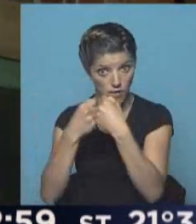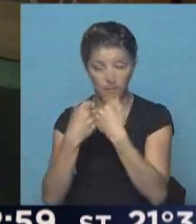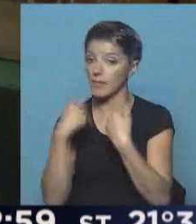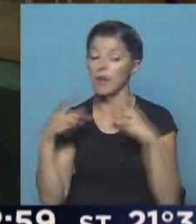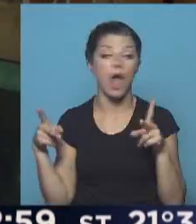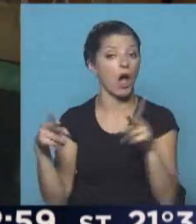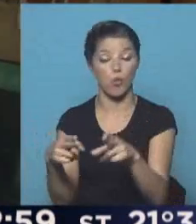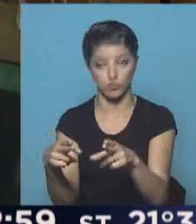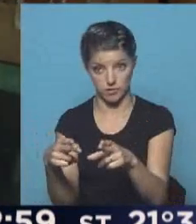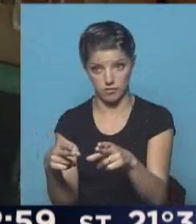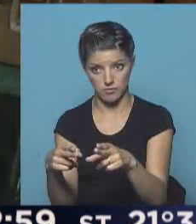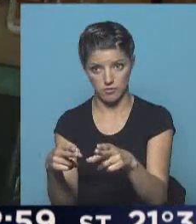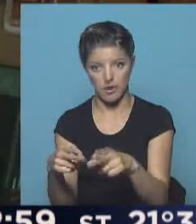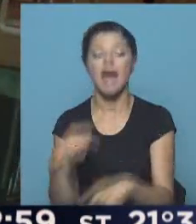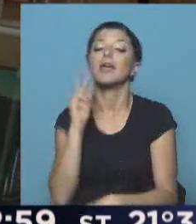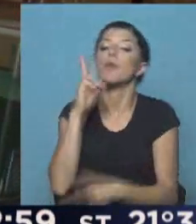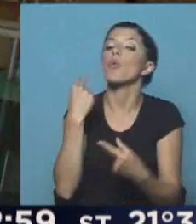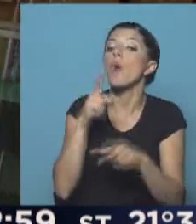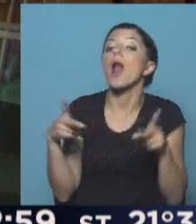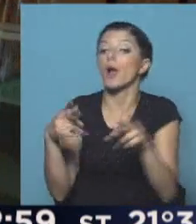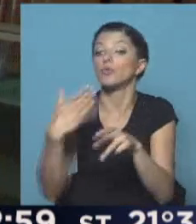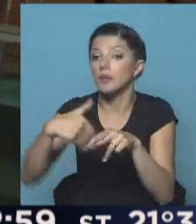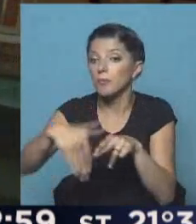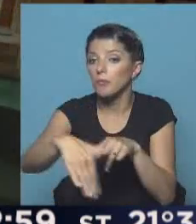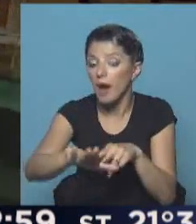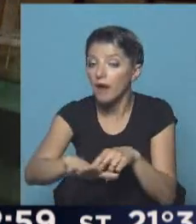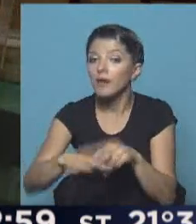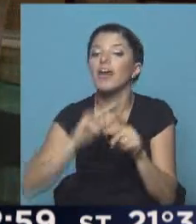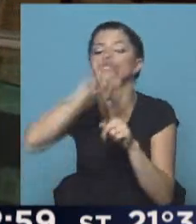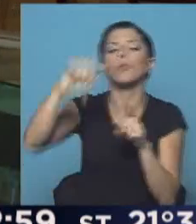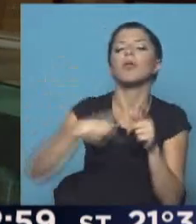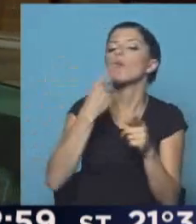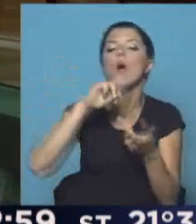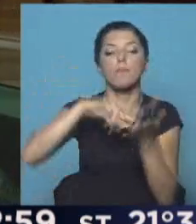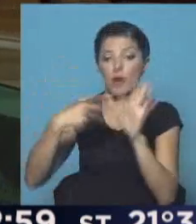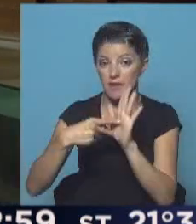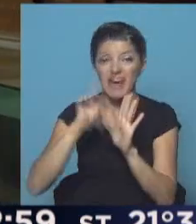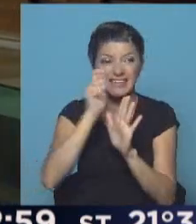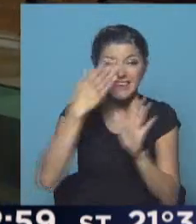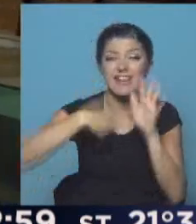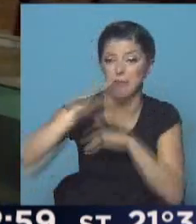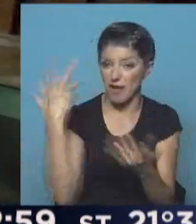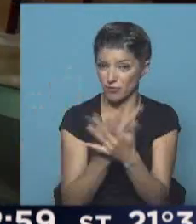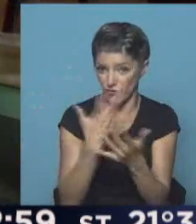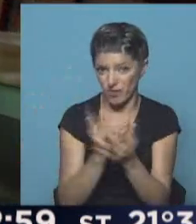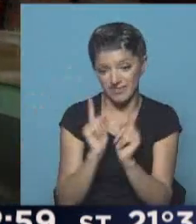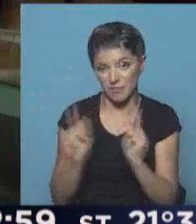Hay que ver qué tipo de ajuste macroeconómico se hace, a qué costo y quiénes son los más perjudicados de este